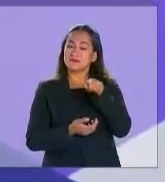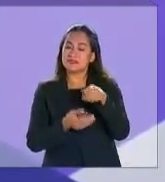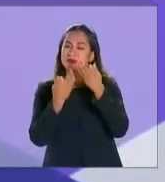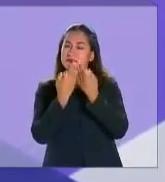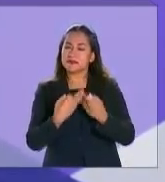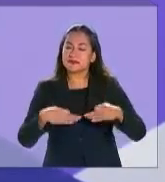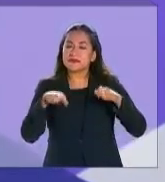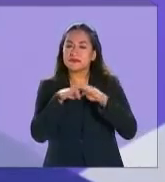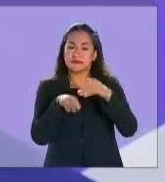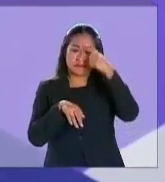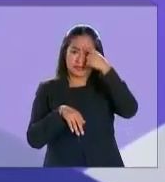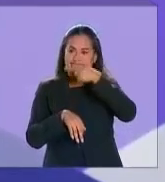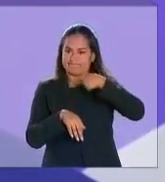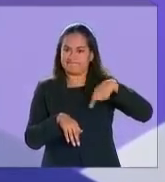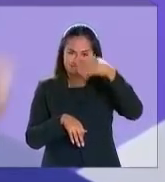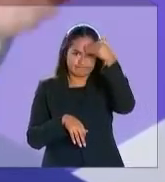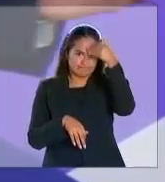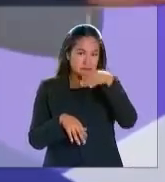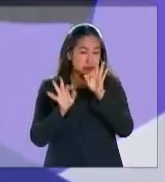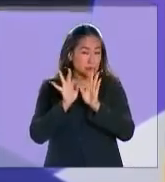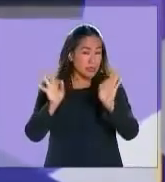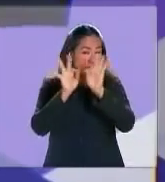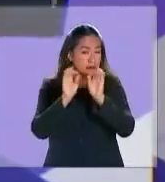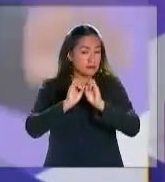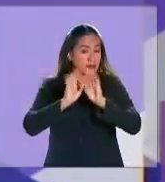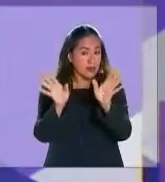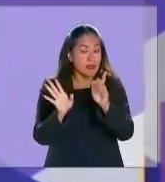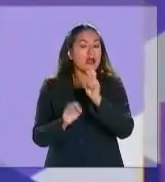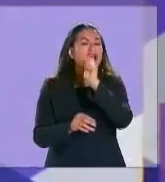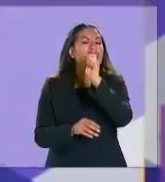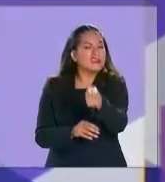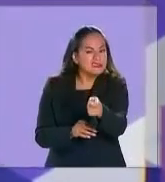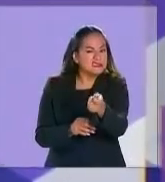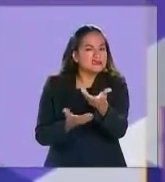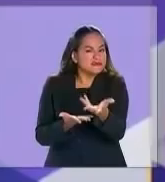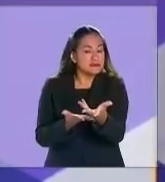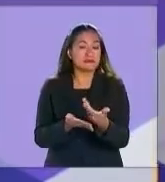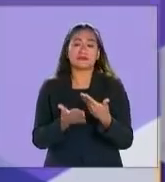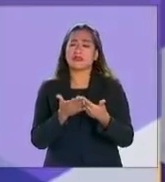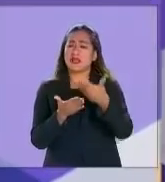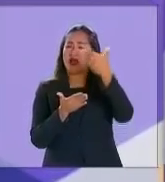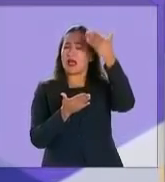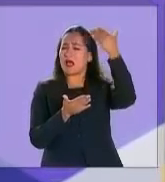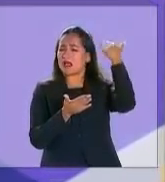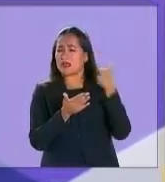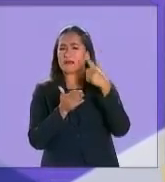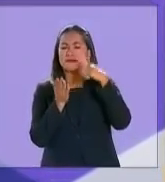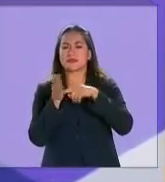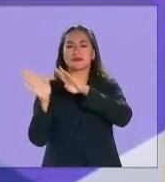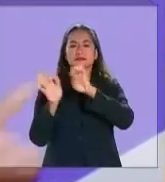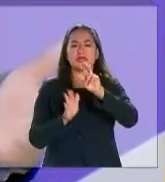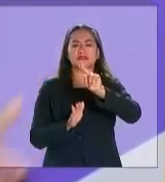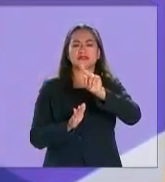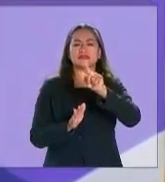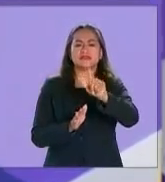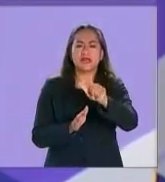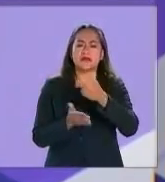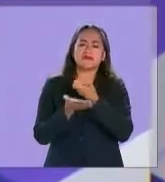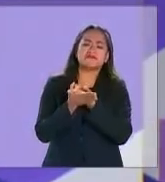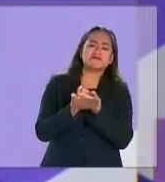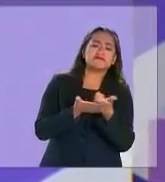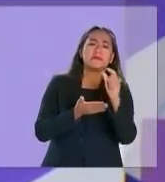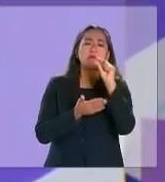clara en 88 como salario mínimo alcanzaba para